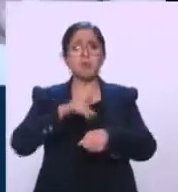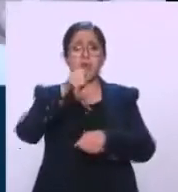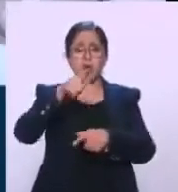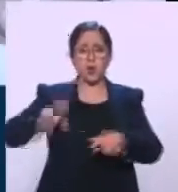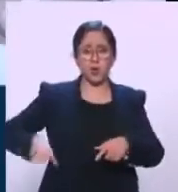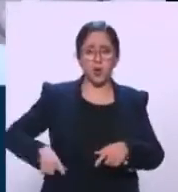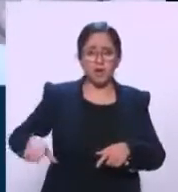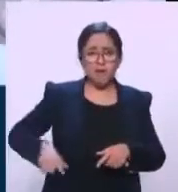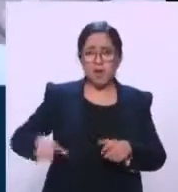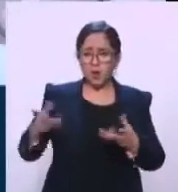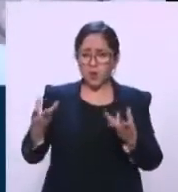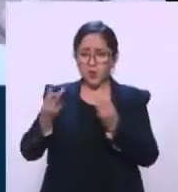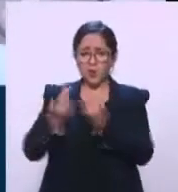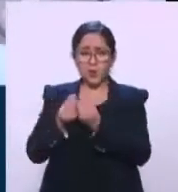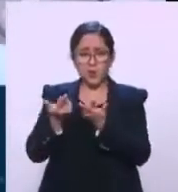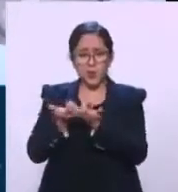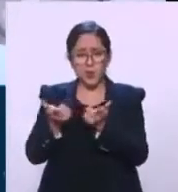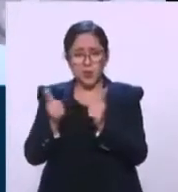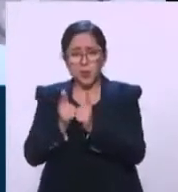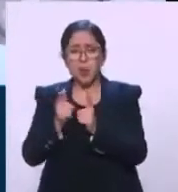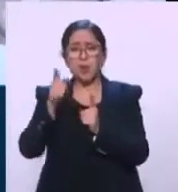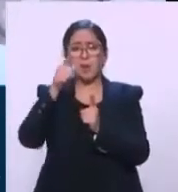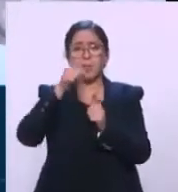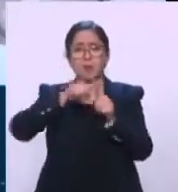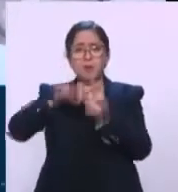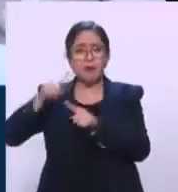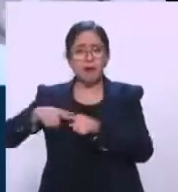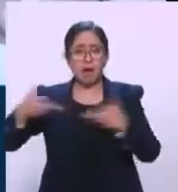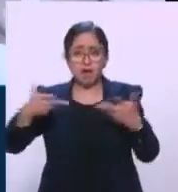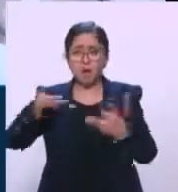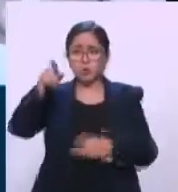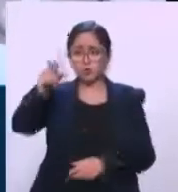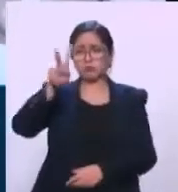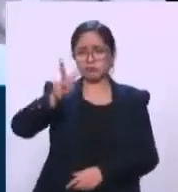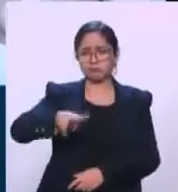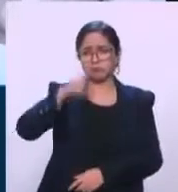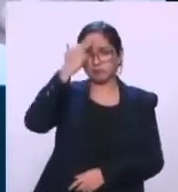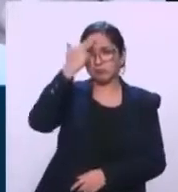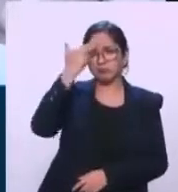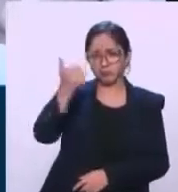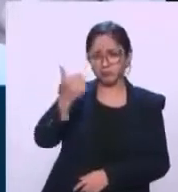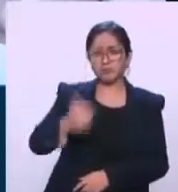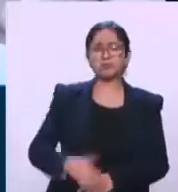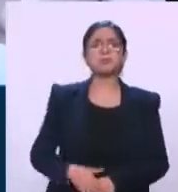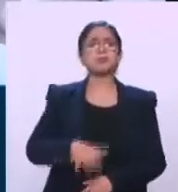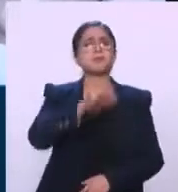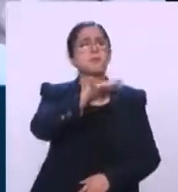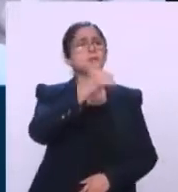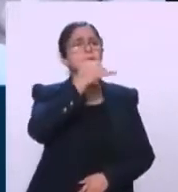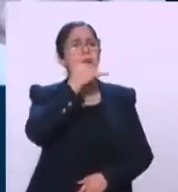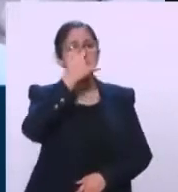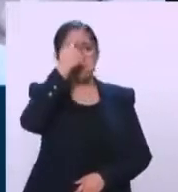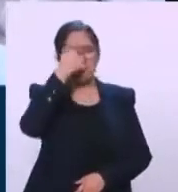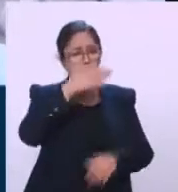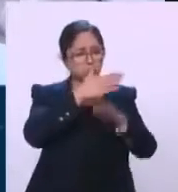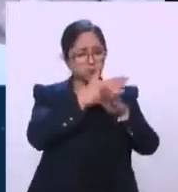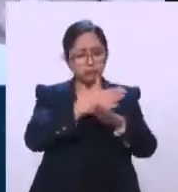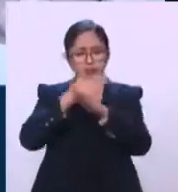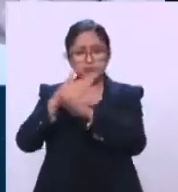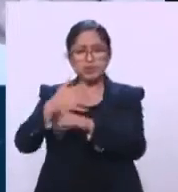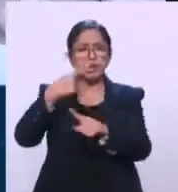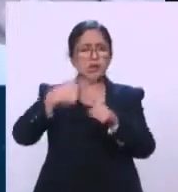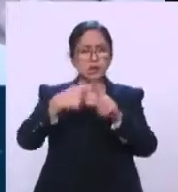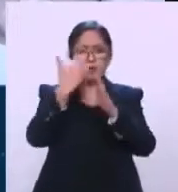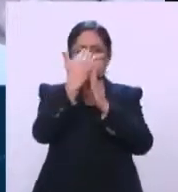las propuestas corporativas a nadie le conviene. Estoy muy de acuerdo con eso. ¿Pero qué criterios tendría que utilizar entonces? ¿Quién tendría que